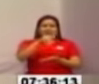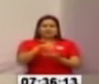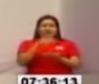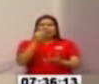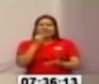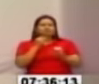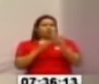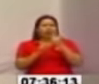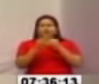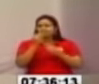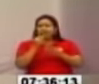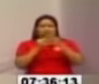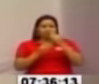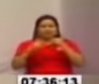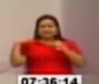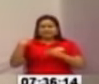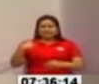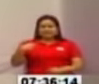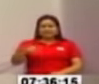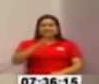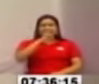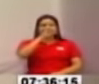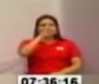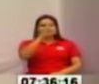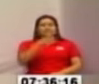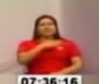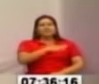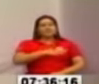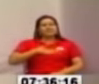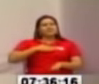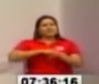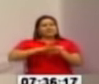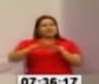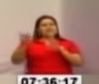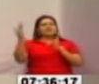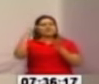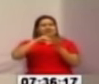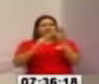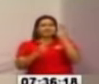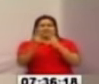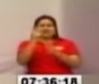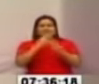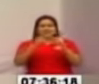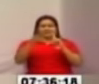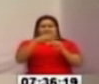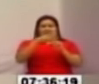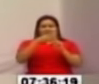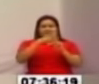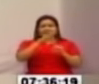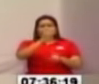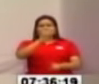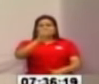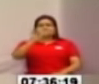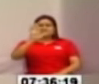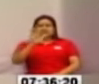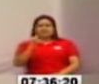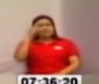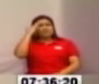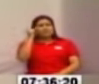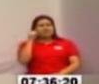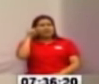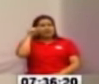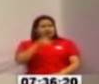muchísimo algunas comidas, pues les invito nuevamente a visitar nuestras redes sociales de Vita, porque ahí tenemos formas y de